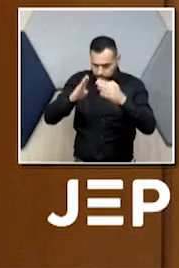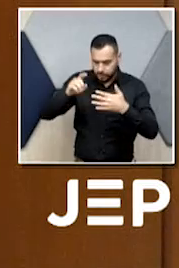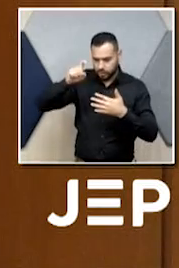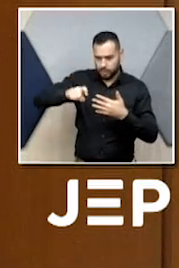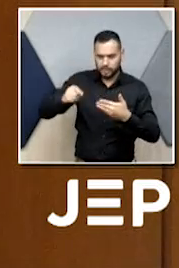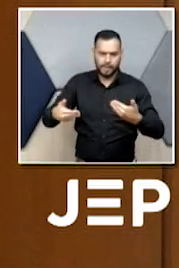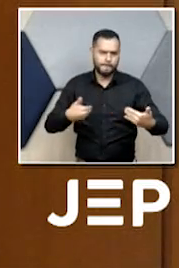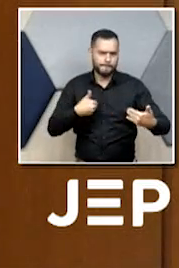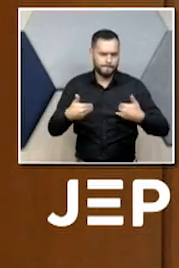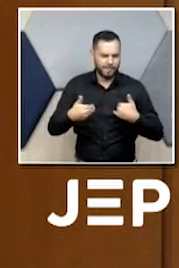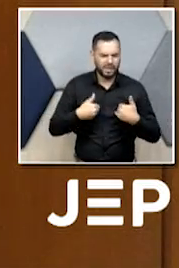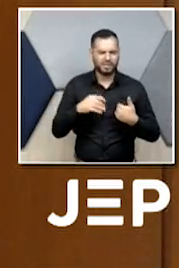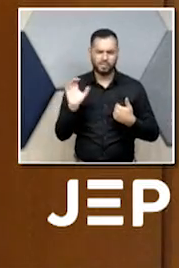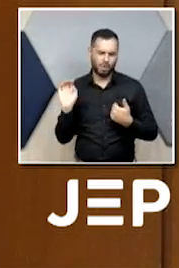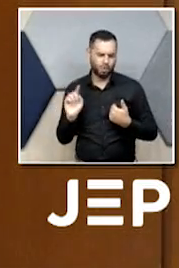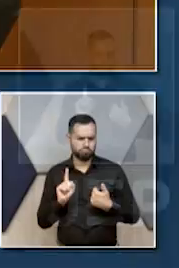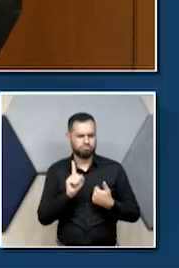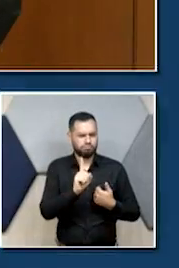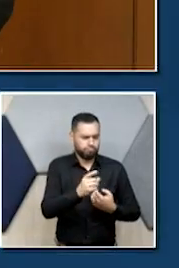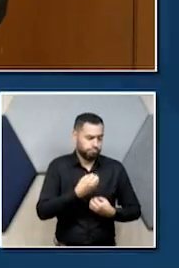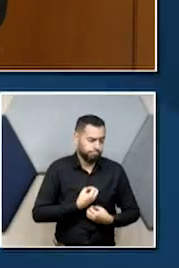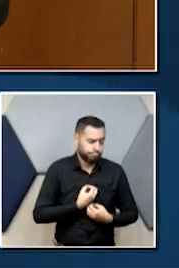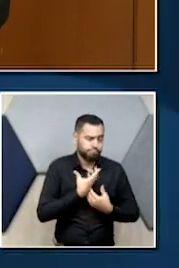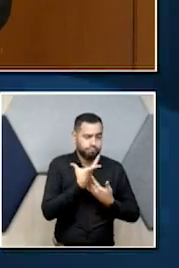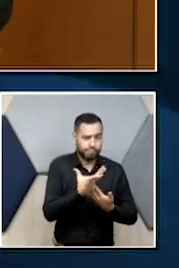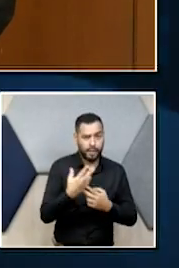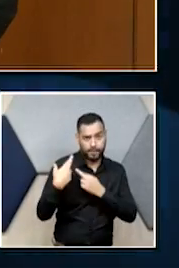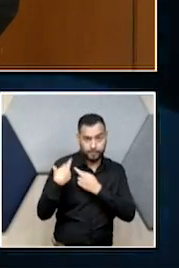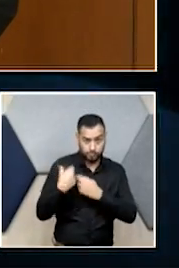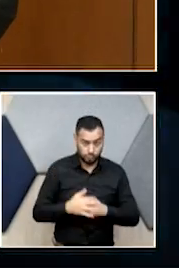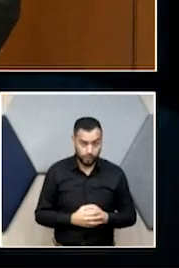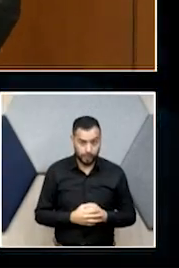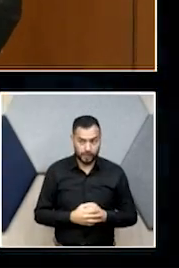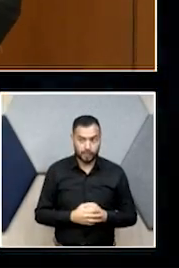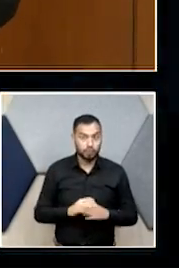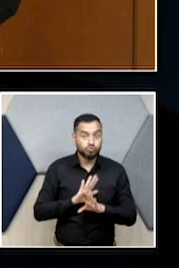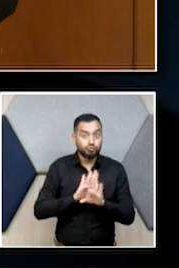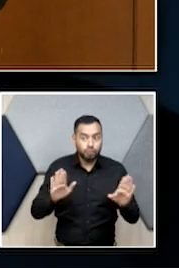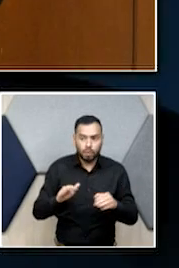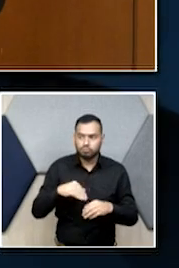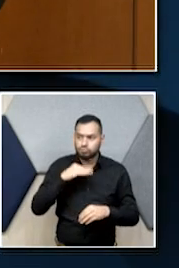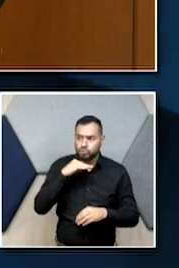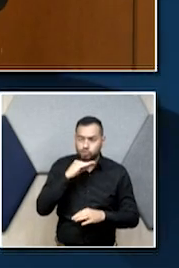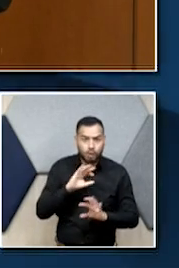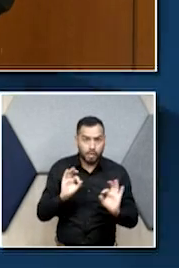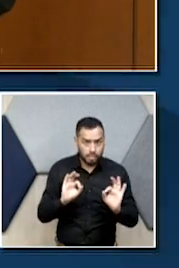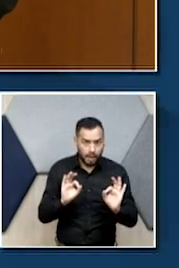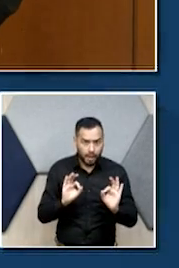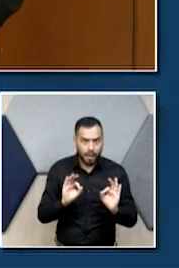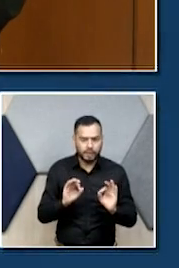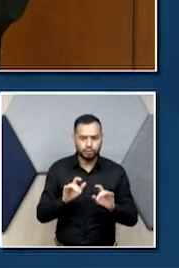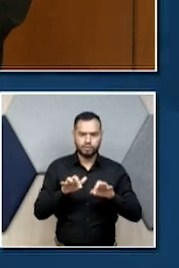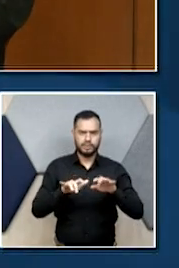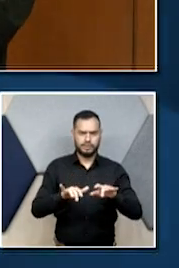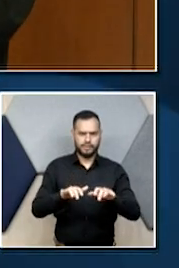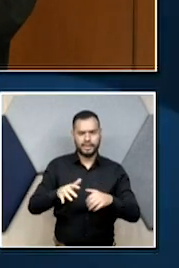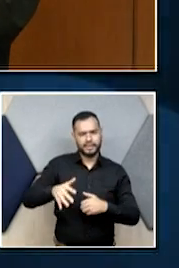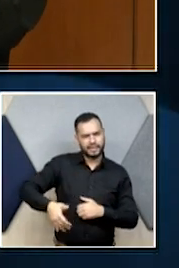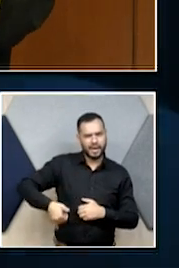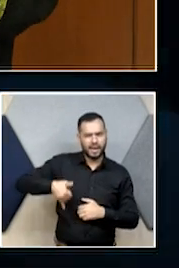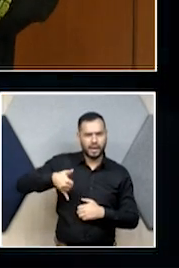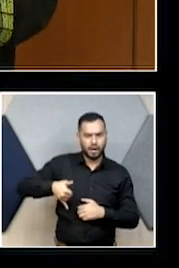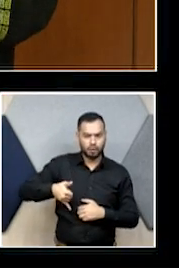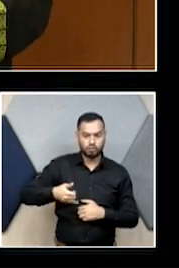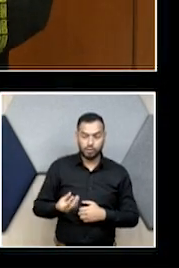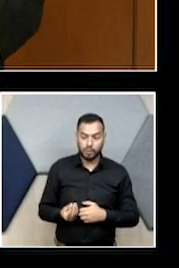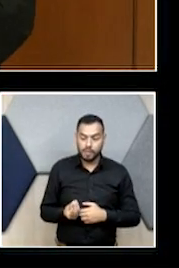comparecientes. Y si esto no fuera suficiente, la Secretaría Ejecutiva provee los servicios